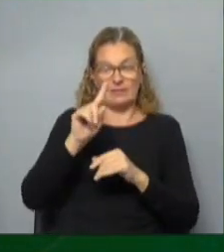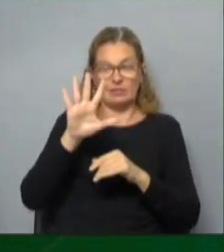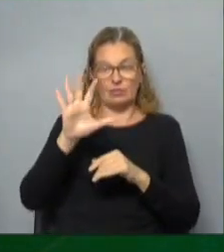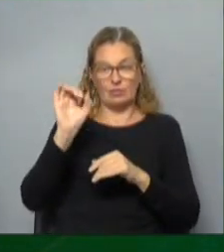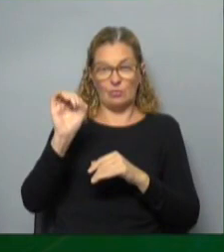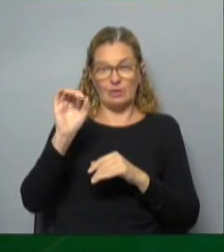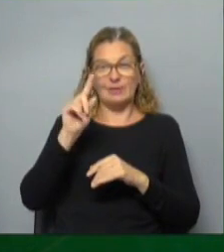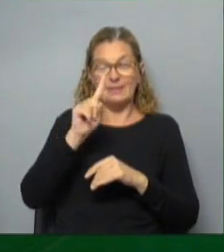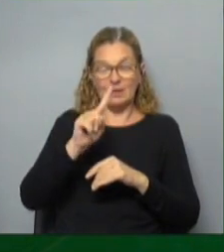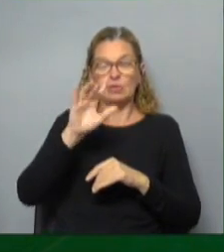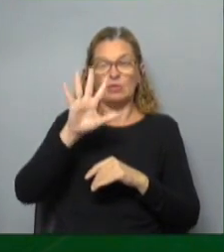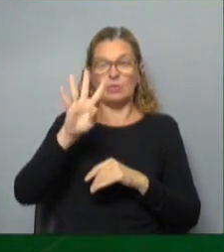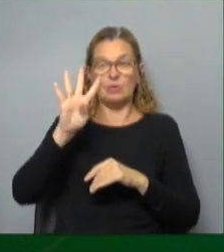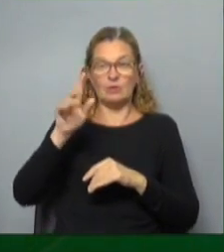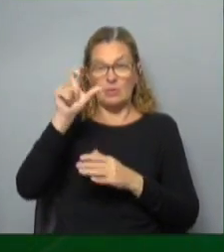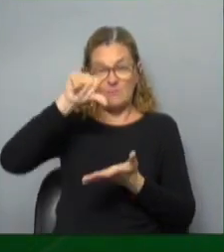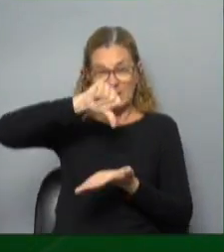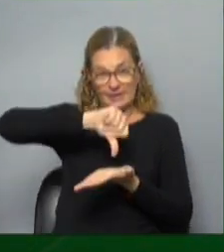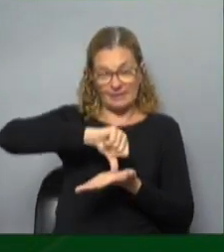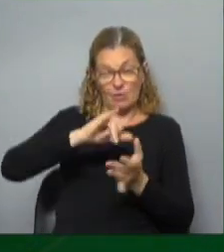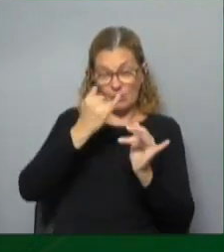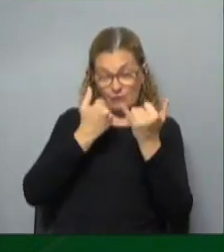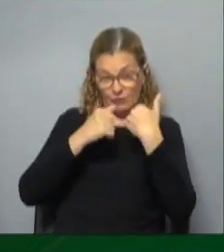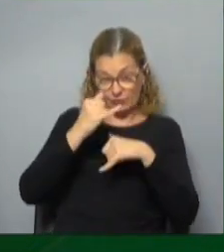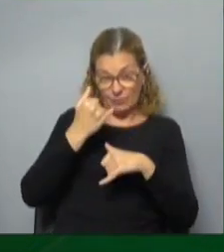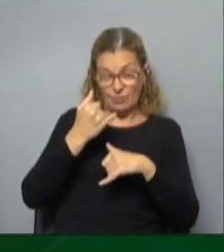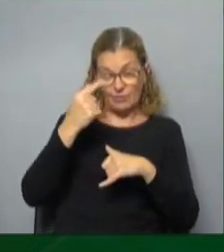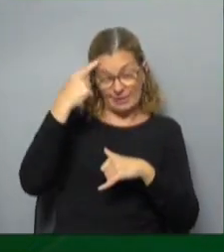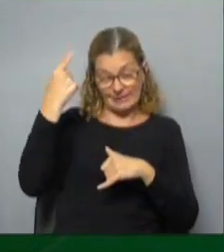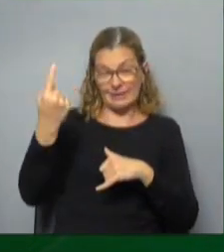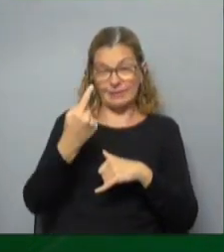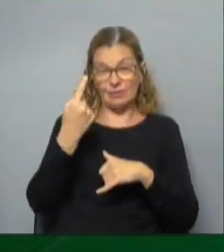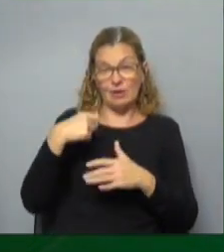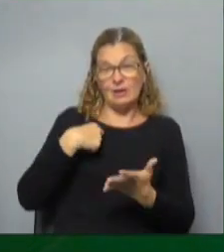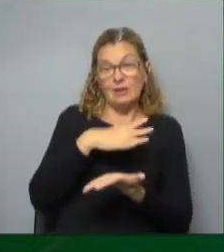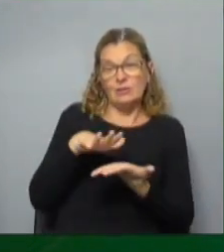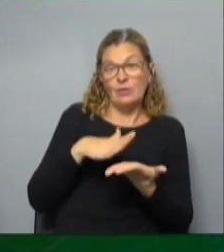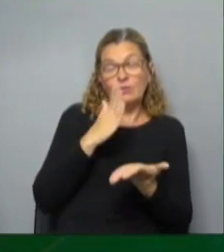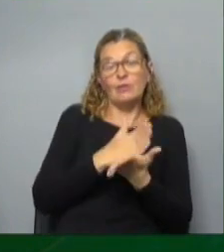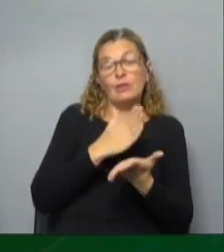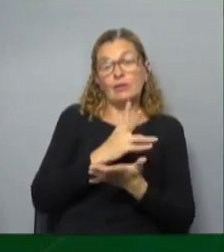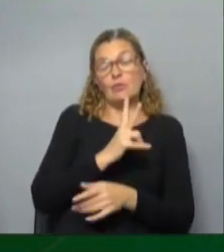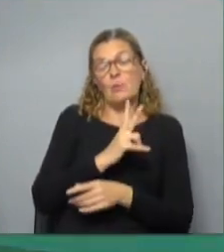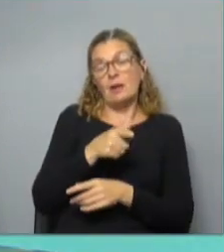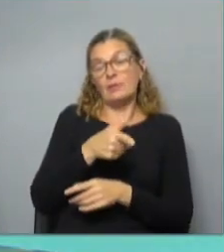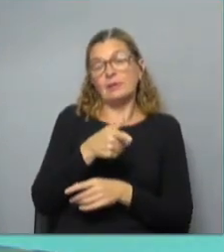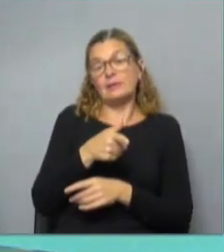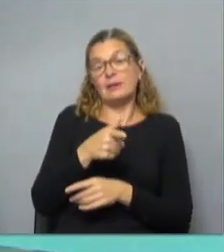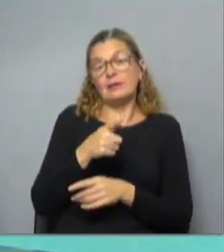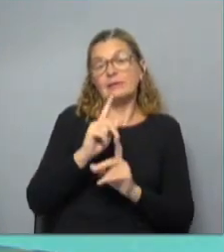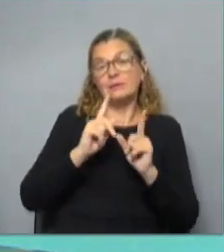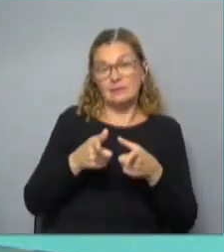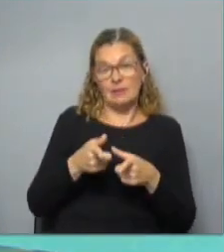154 países son sobre los que informó amnistía internacional la situación de los derechos humanos en esos países y en particular